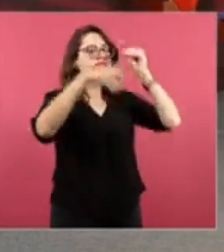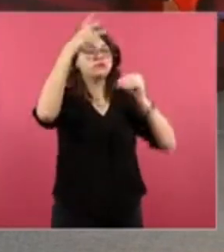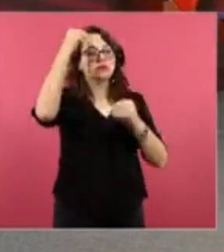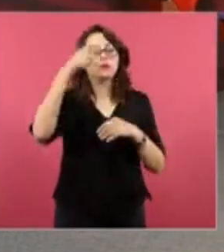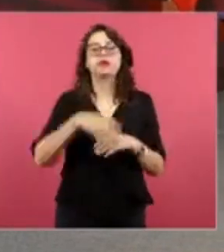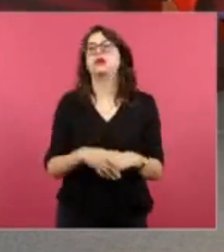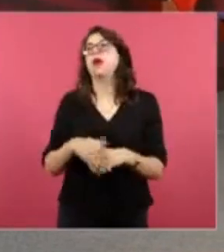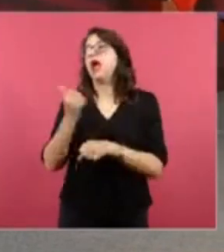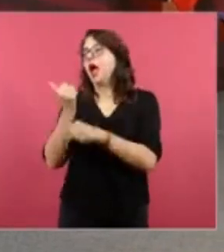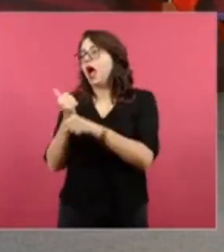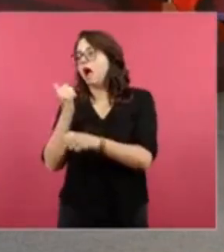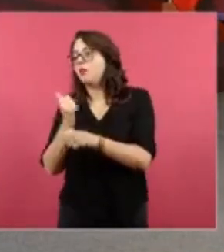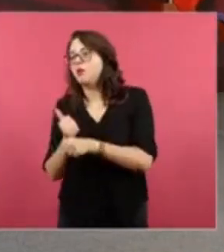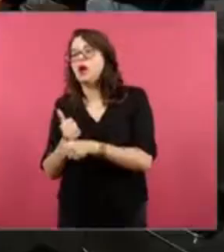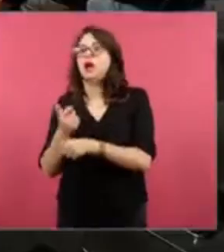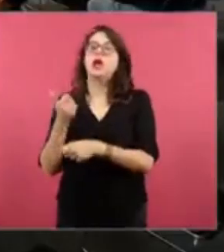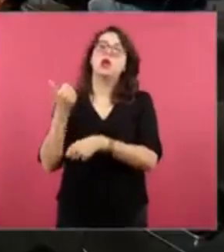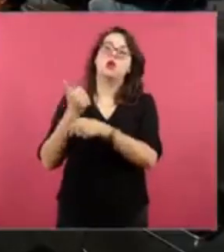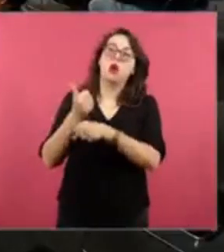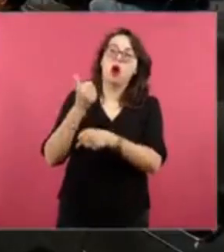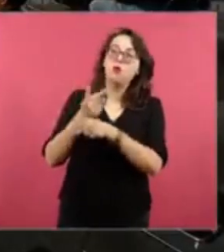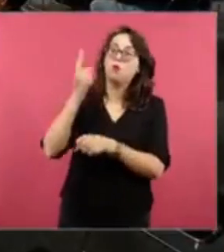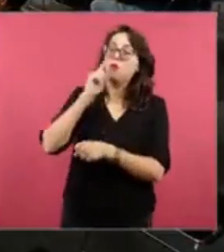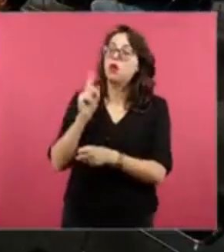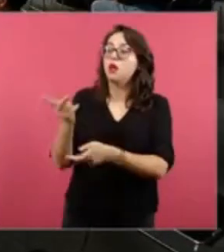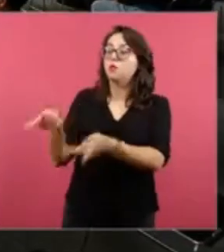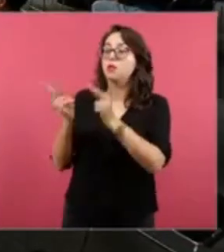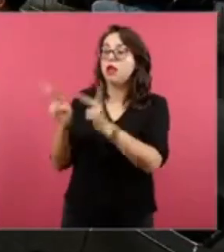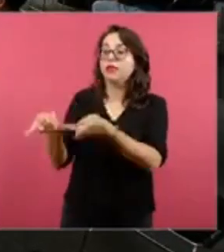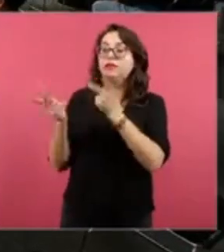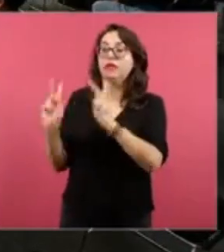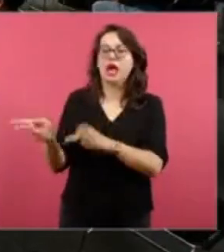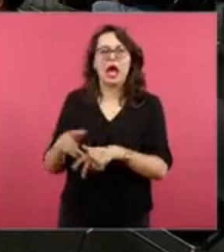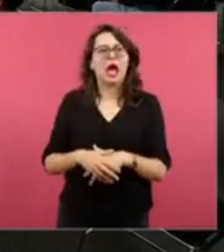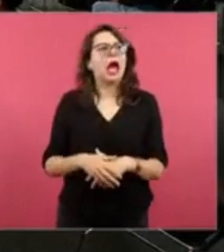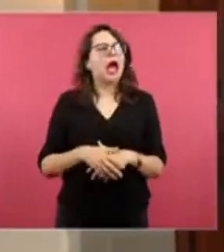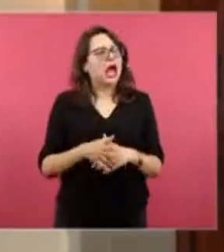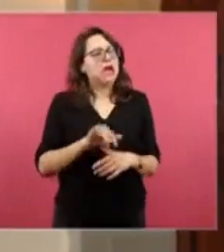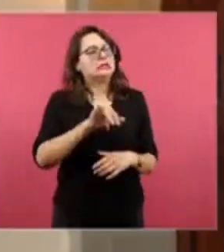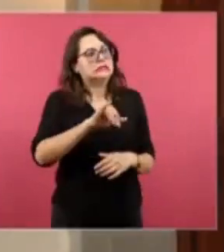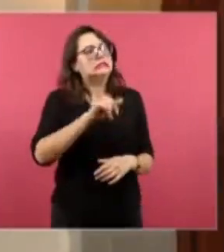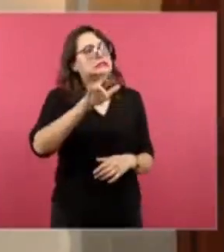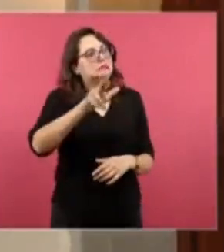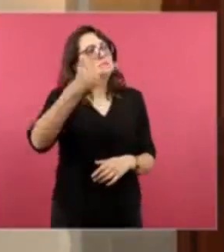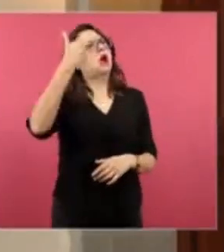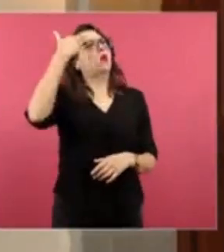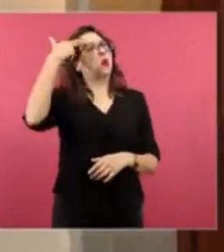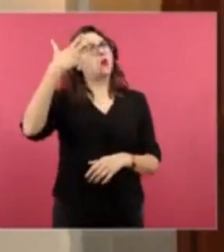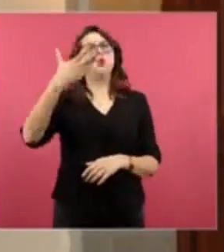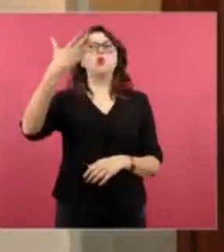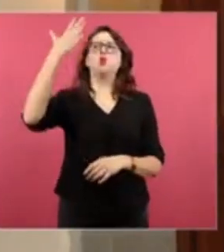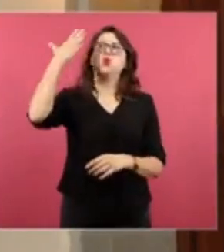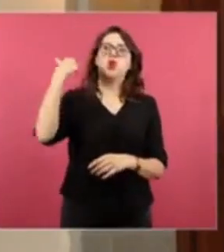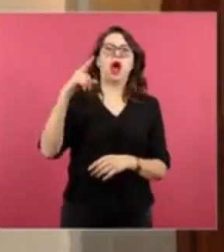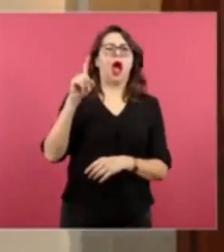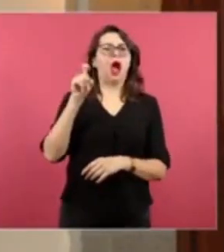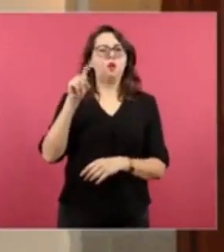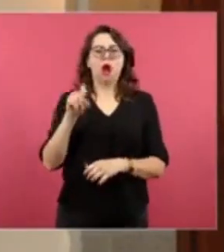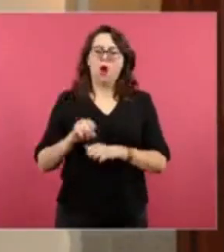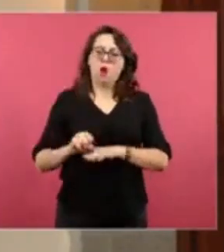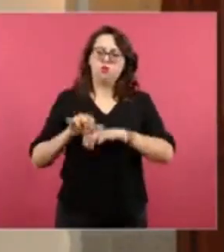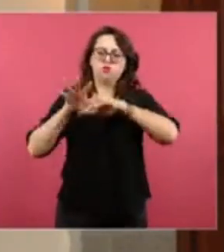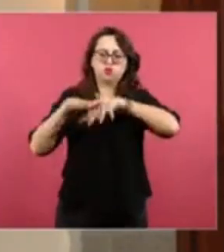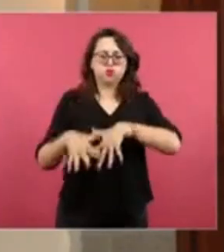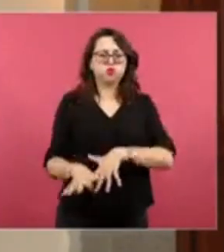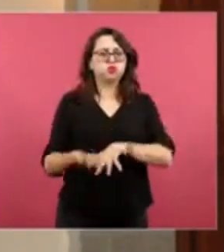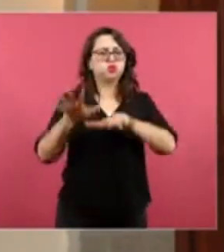platican con el abuelito, uy, no, yo me acuerdo que antes sí había un río aquí, pero después se secó porque llegaron muchas fábricas, pero